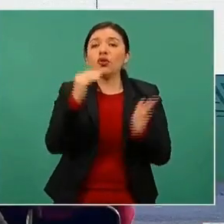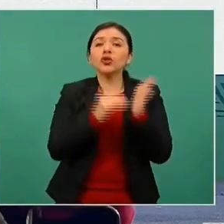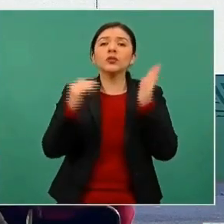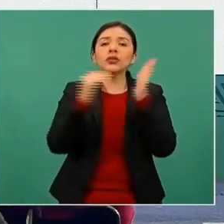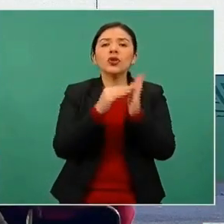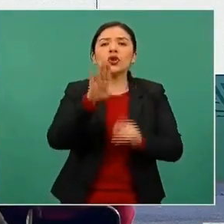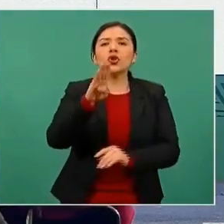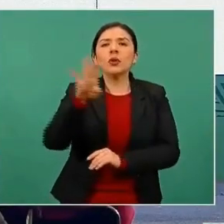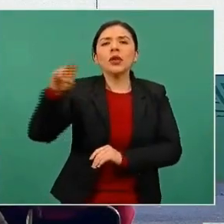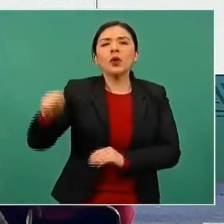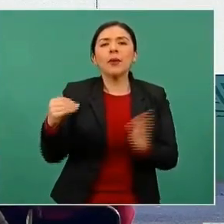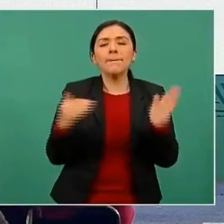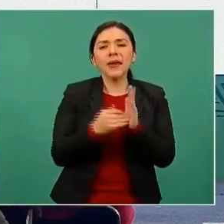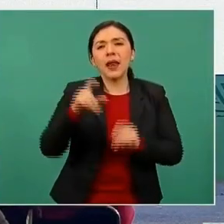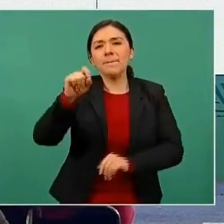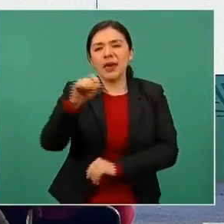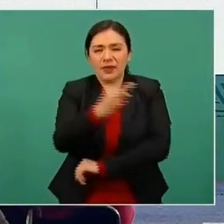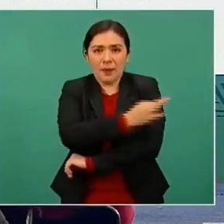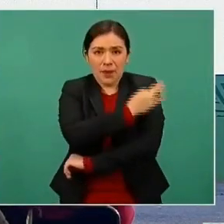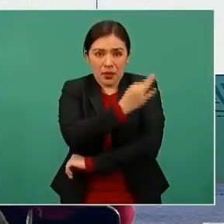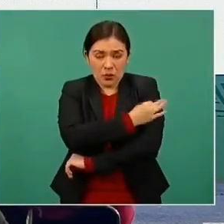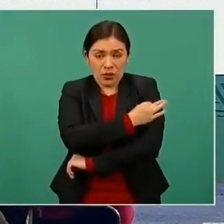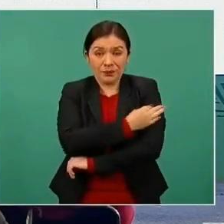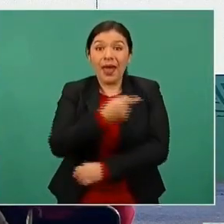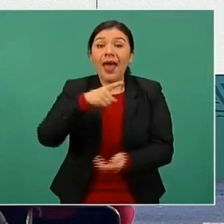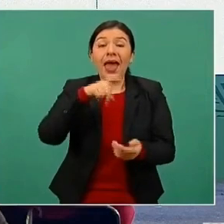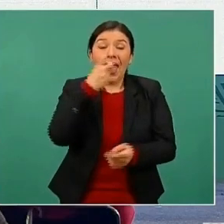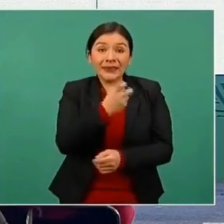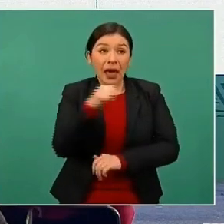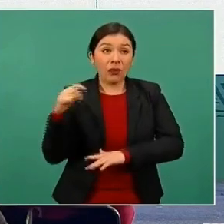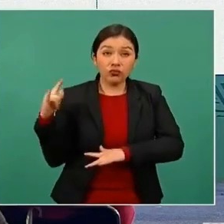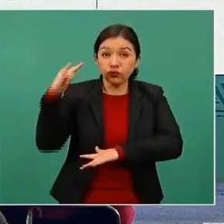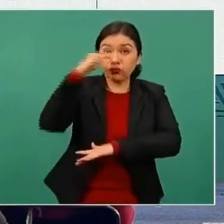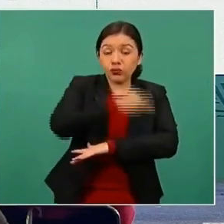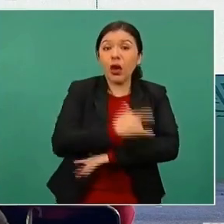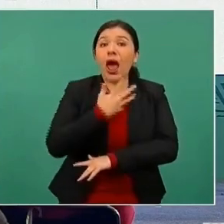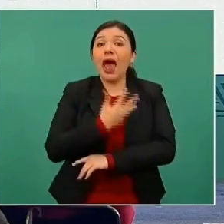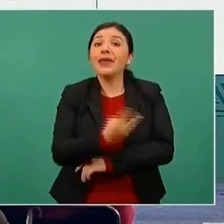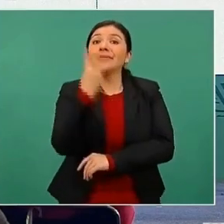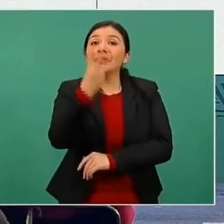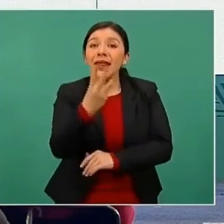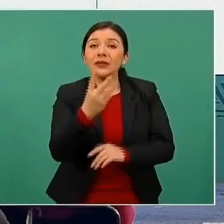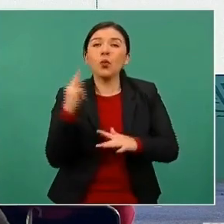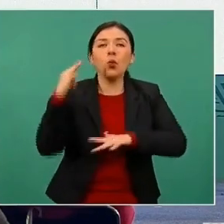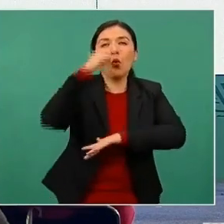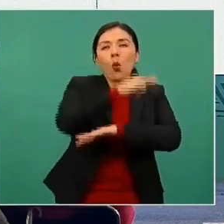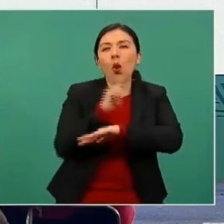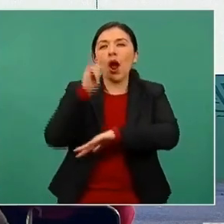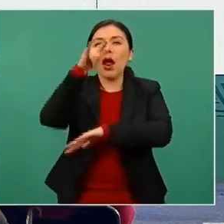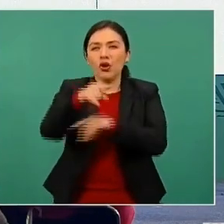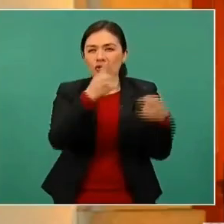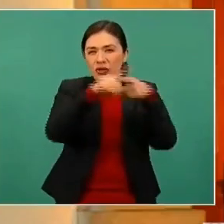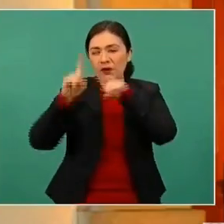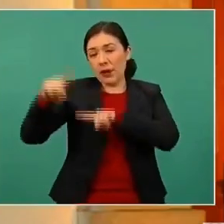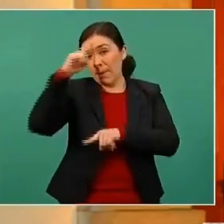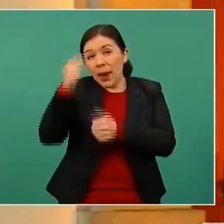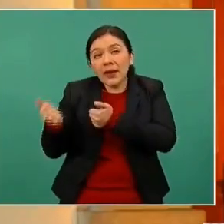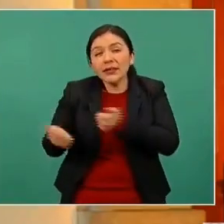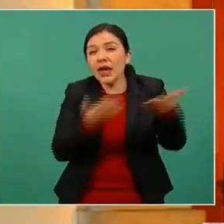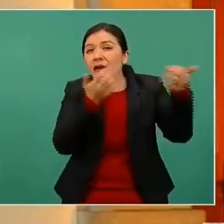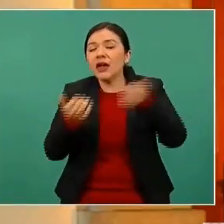20 dosis en las aéreas se organizaron tres rutas aéreas para atender a 10 entidades